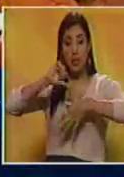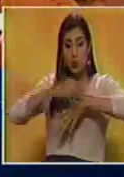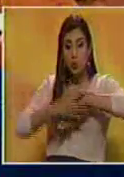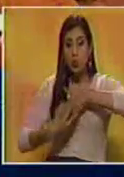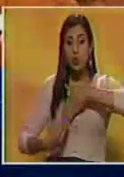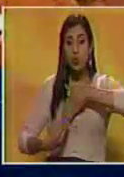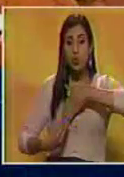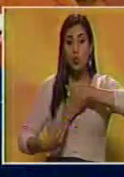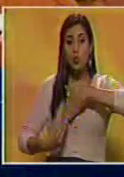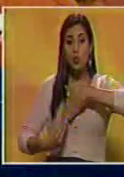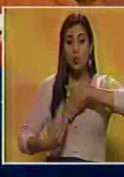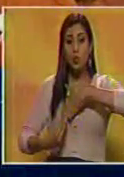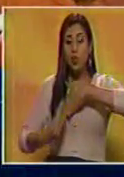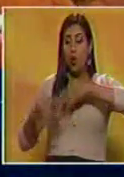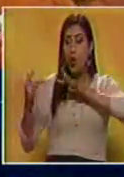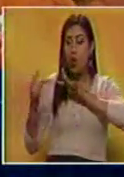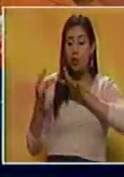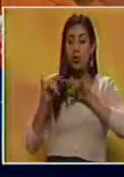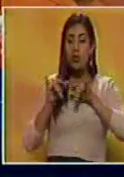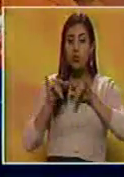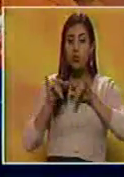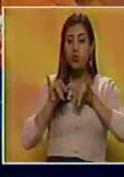Sudamérica conectividad